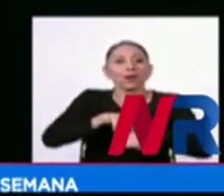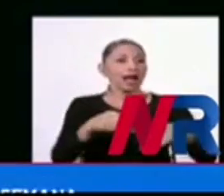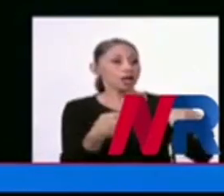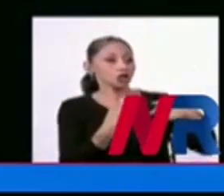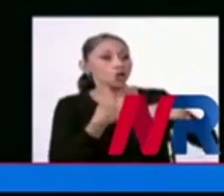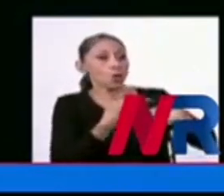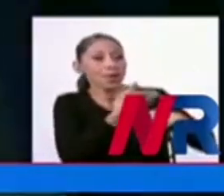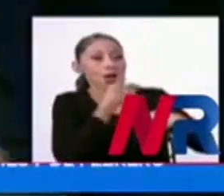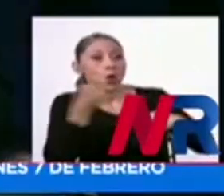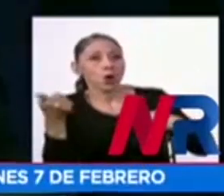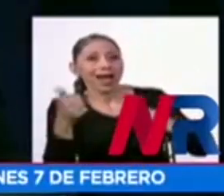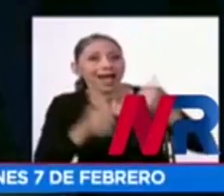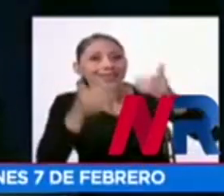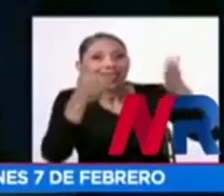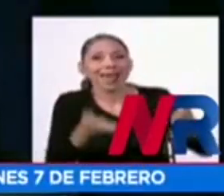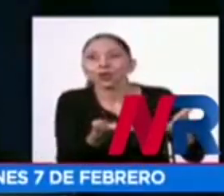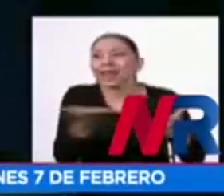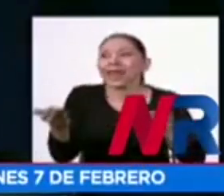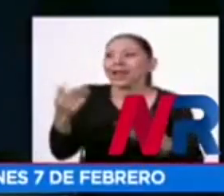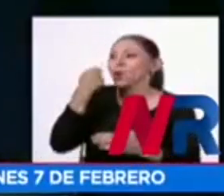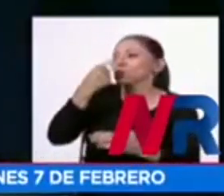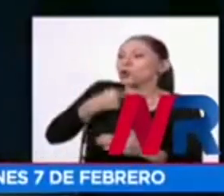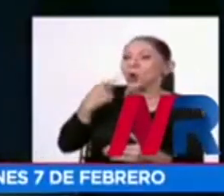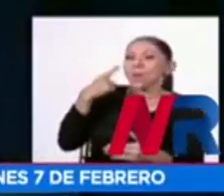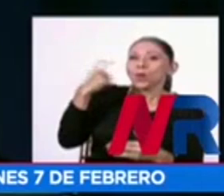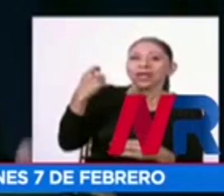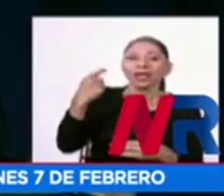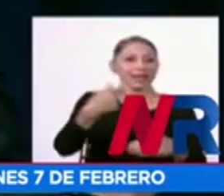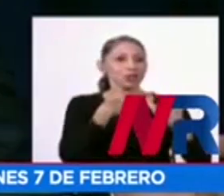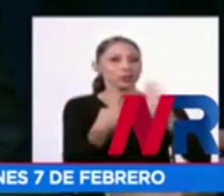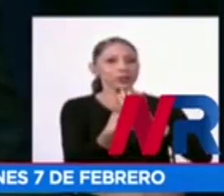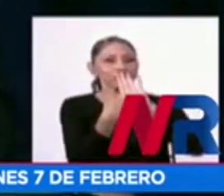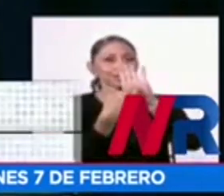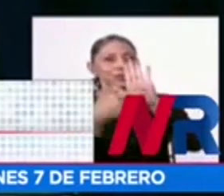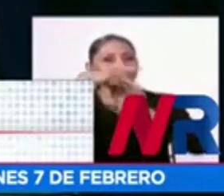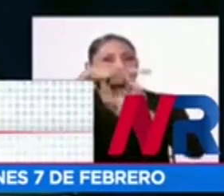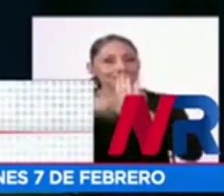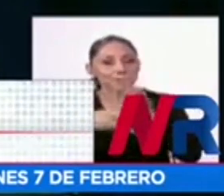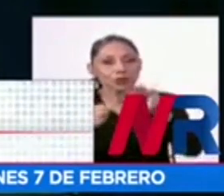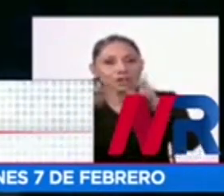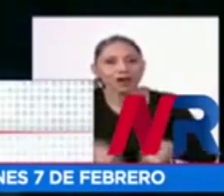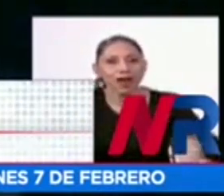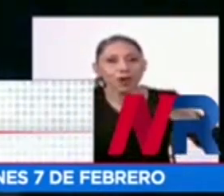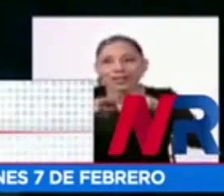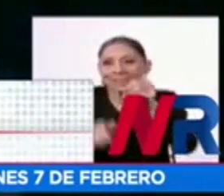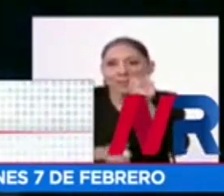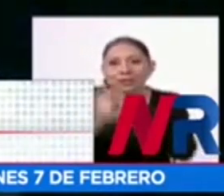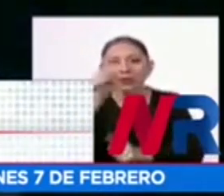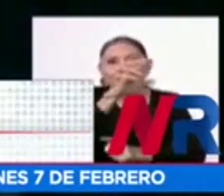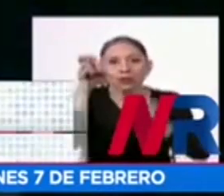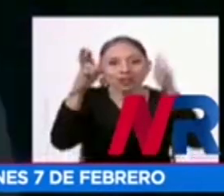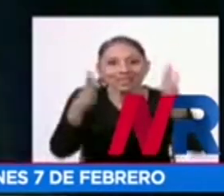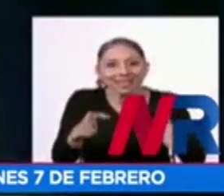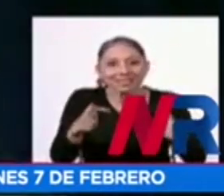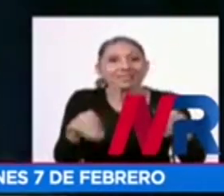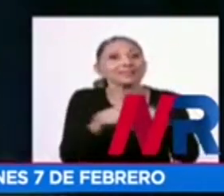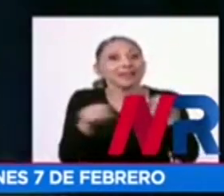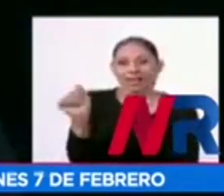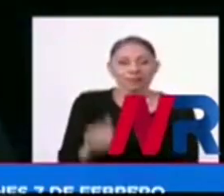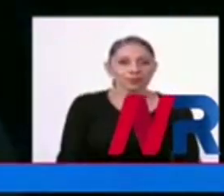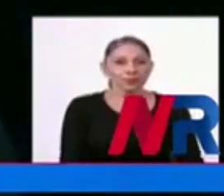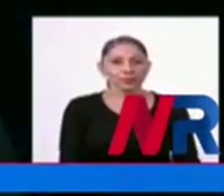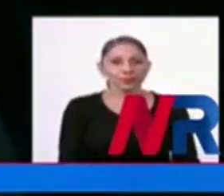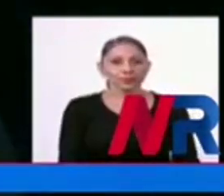al costo del combustible y sus instalaciones así como los que consideraban que debía permanecer si se retiraban los